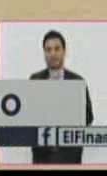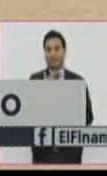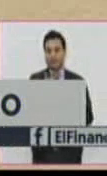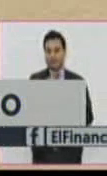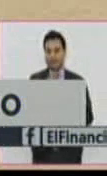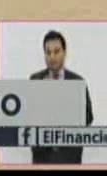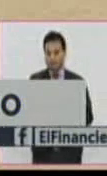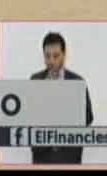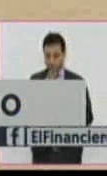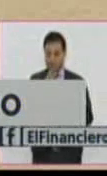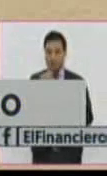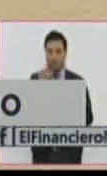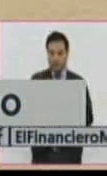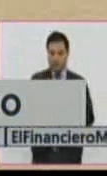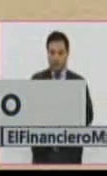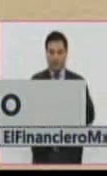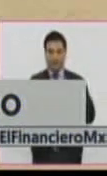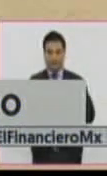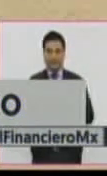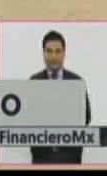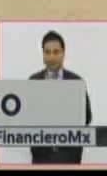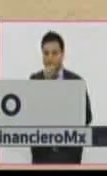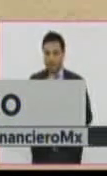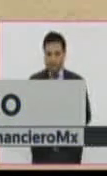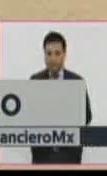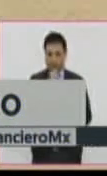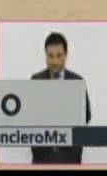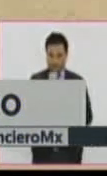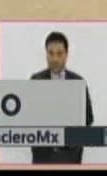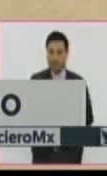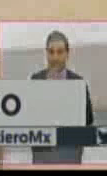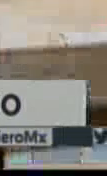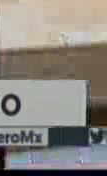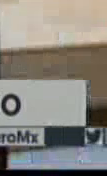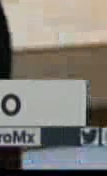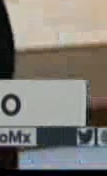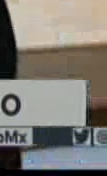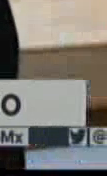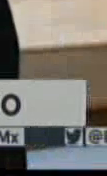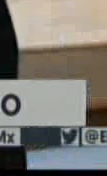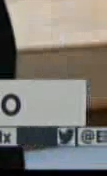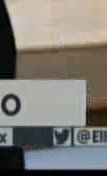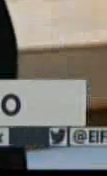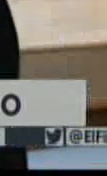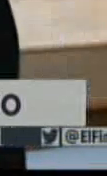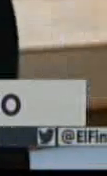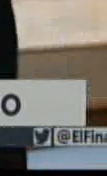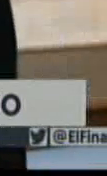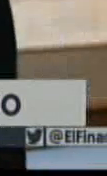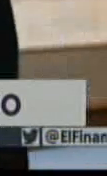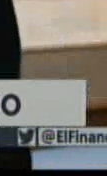recibir recursos privados siempre de ciudadanos, nunca de organizaciones, de empresas,